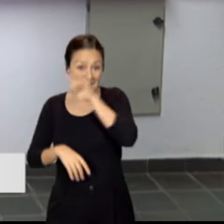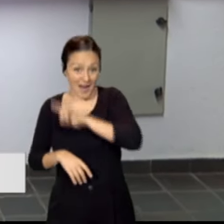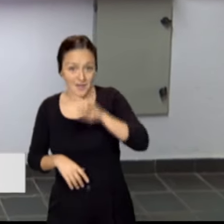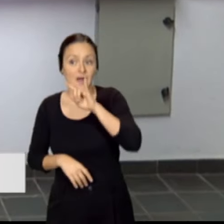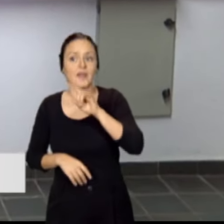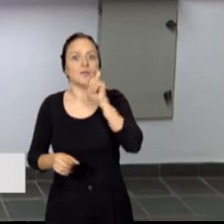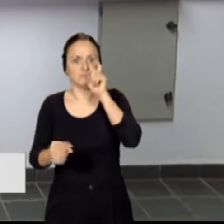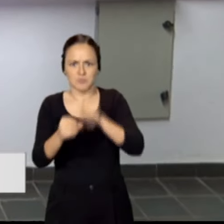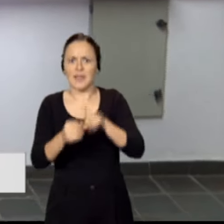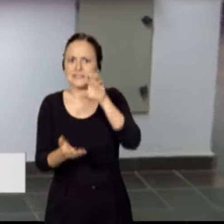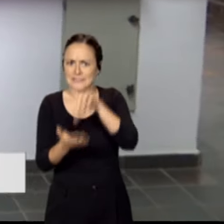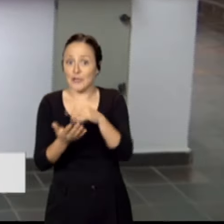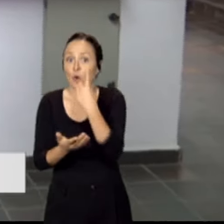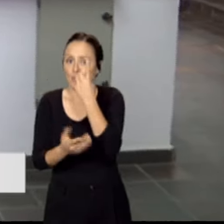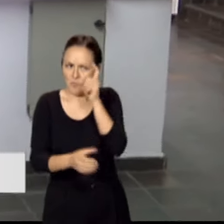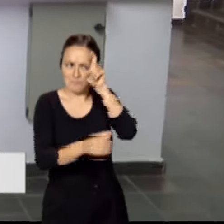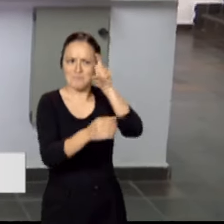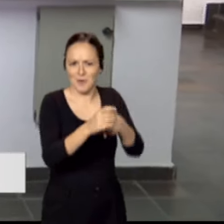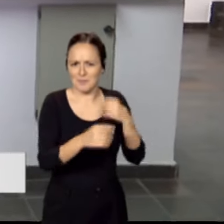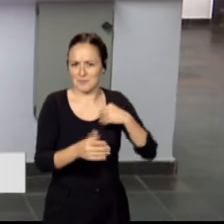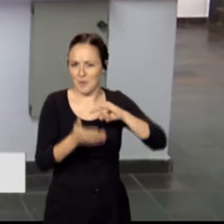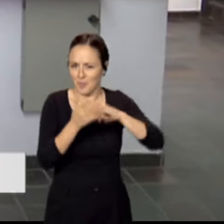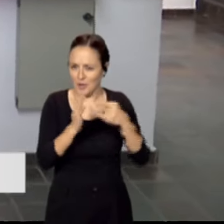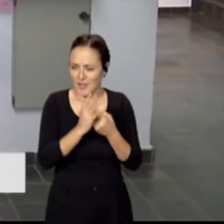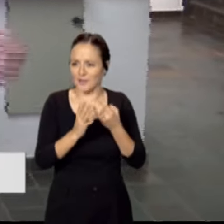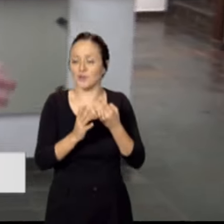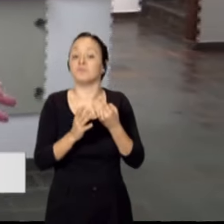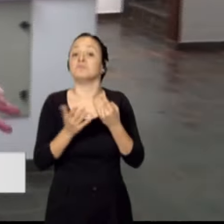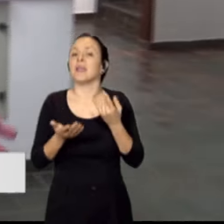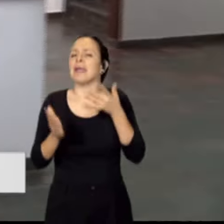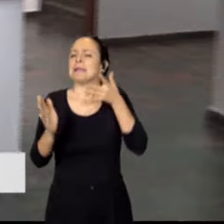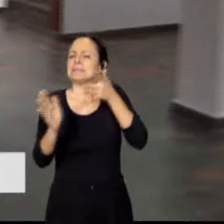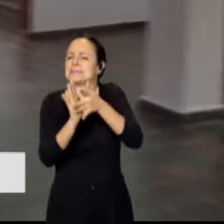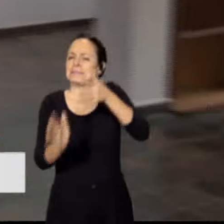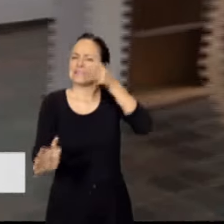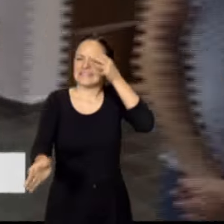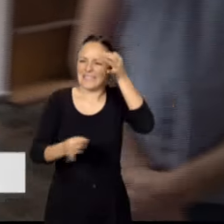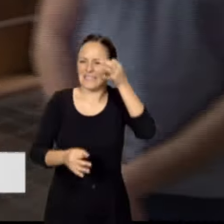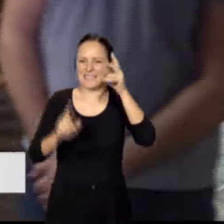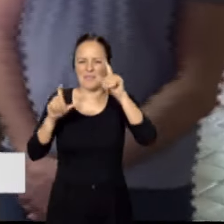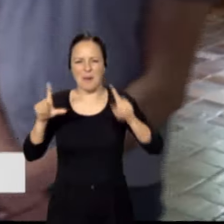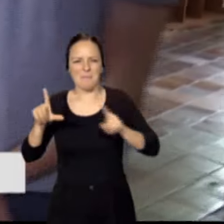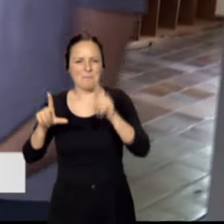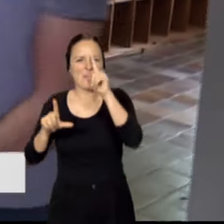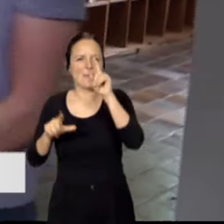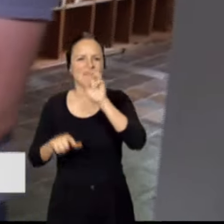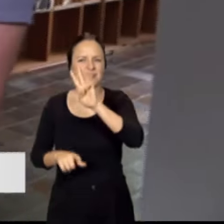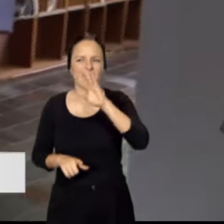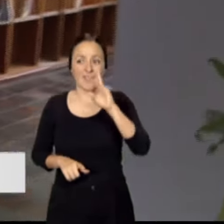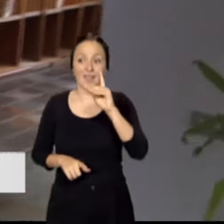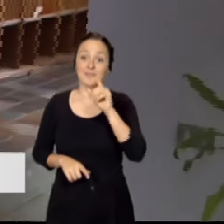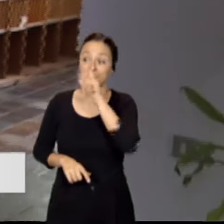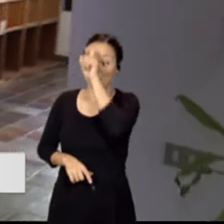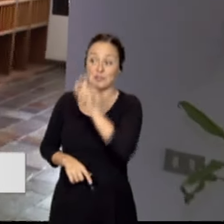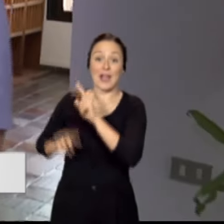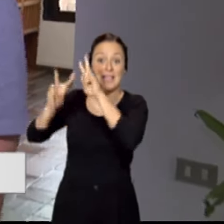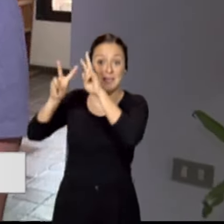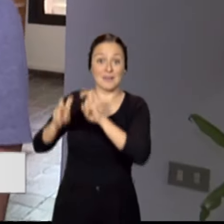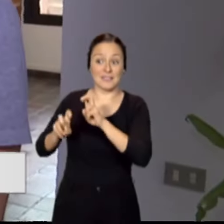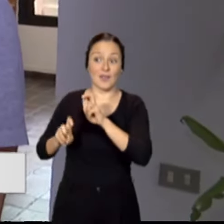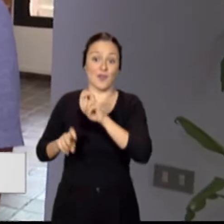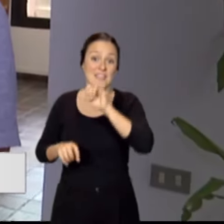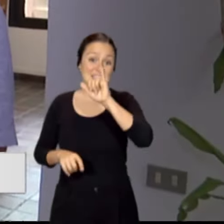que ha participado en este proyecto para explicarnos los detalles de este mapa 3D está con nosotros uno de los investigadores del